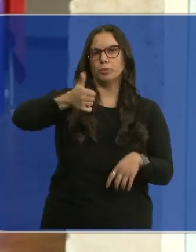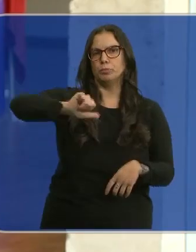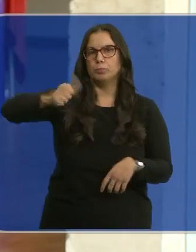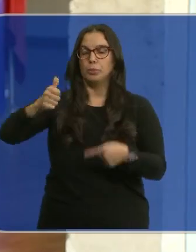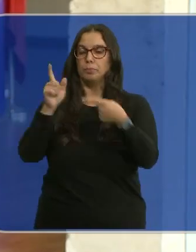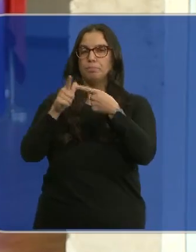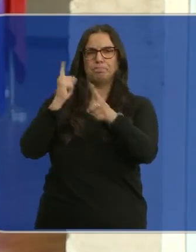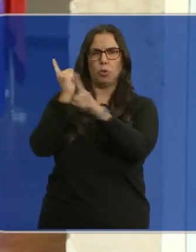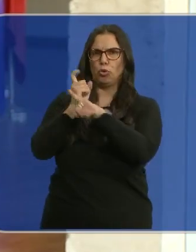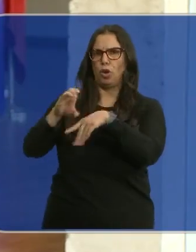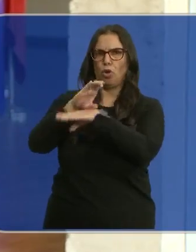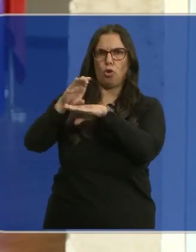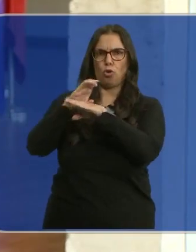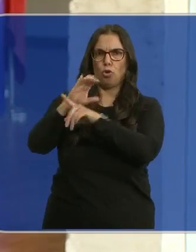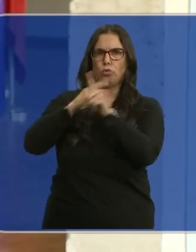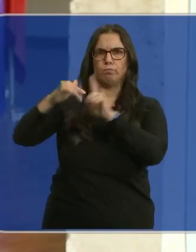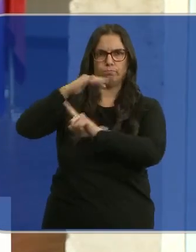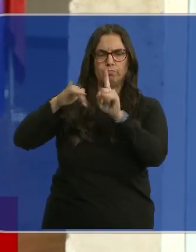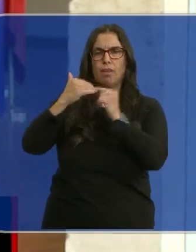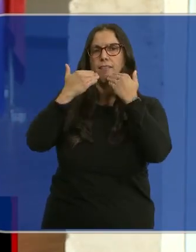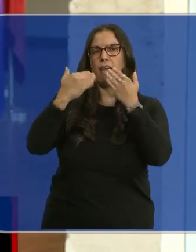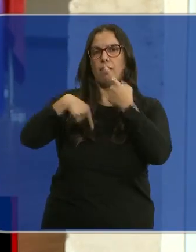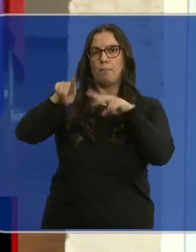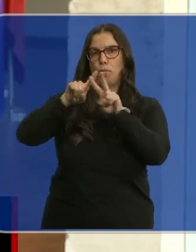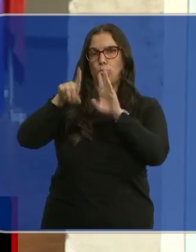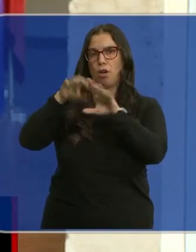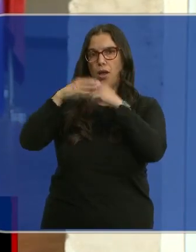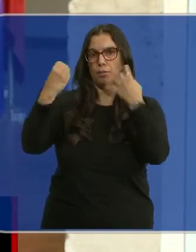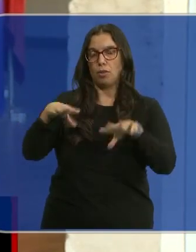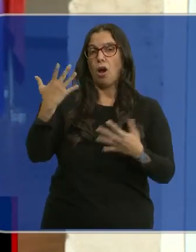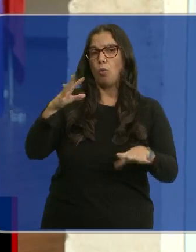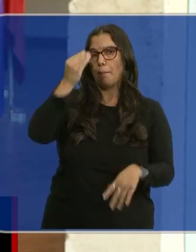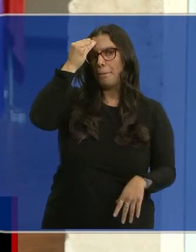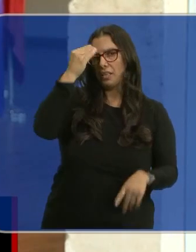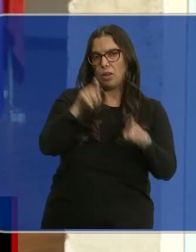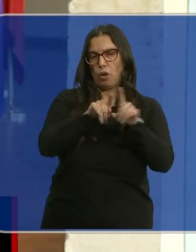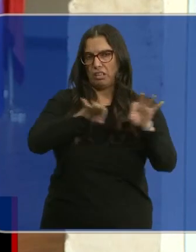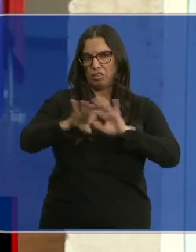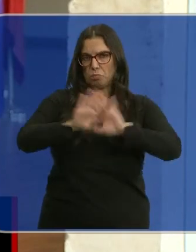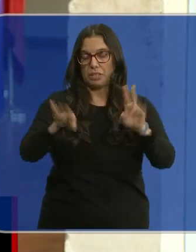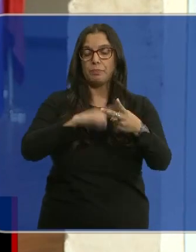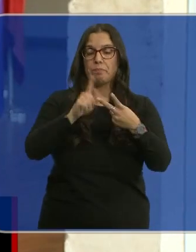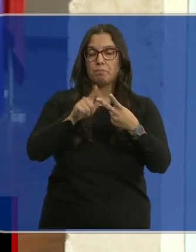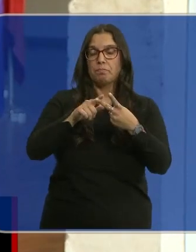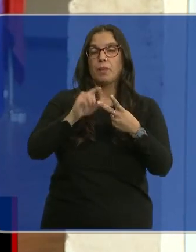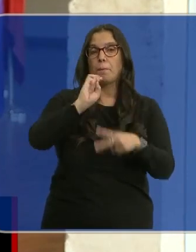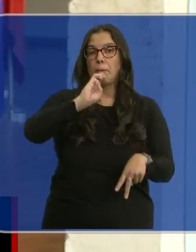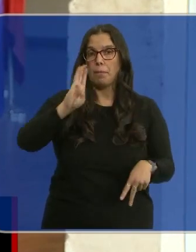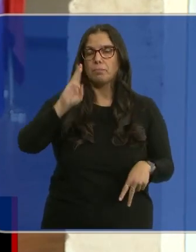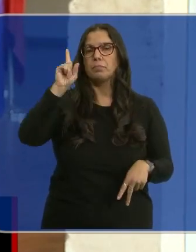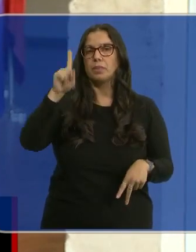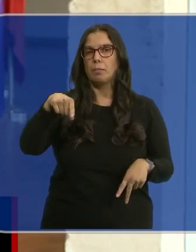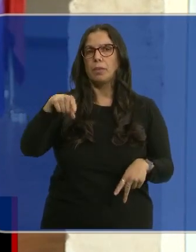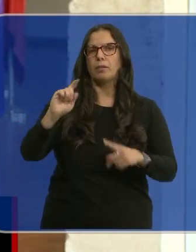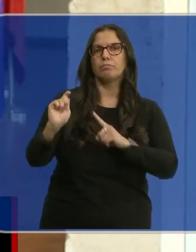la reprobación a Quiñones gracias a la abstención de Vox, y eso que la consideraba un paripé. Por otro lado, el Partido Popular